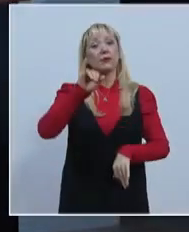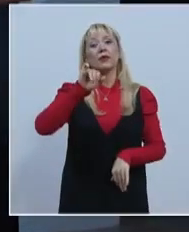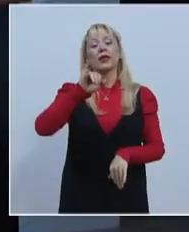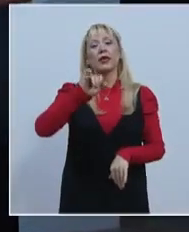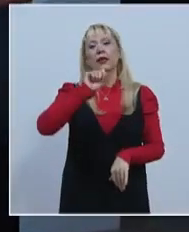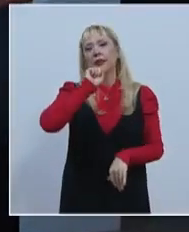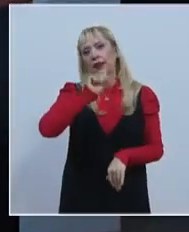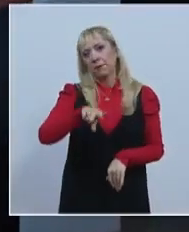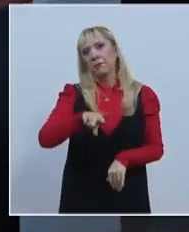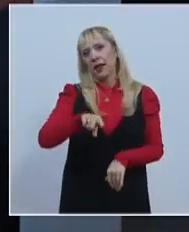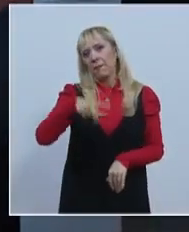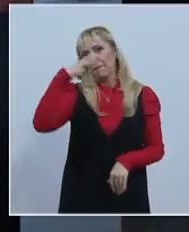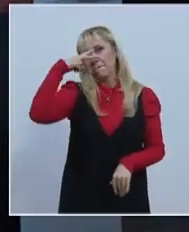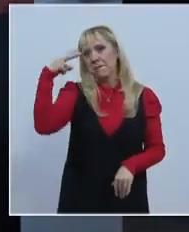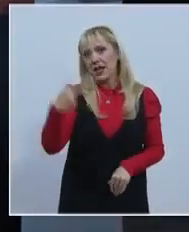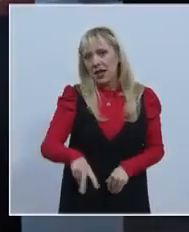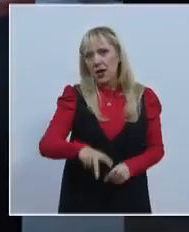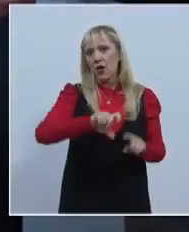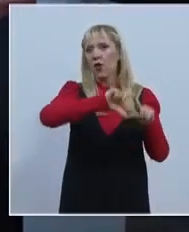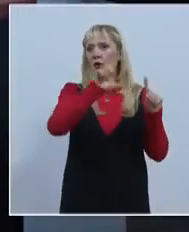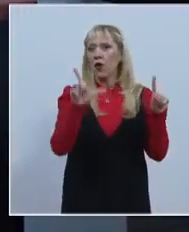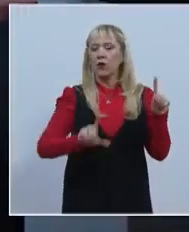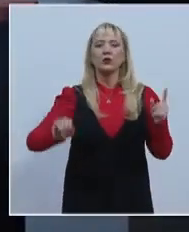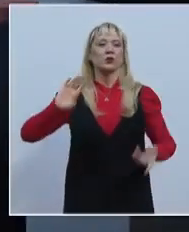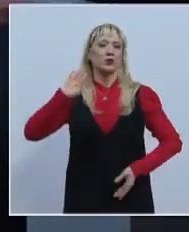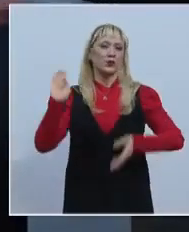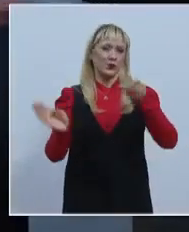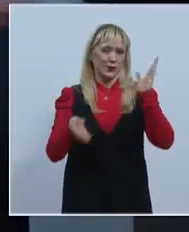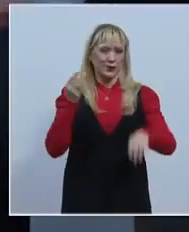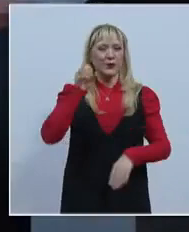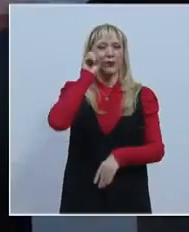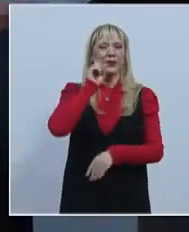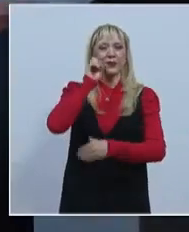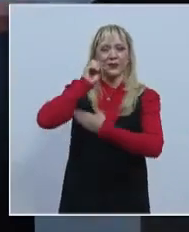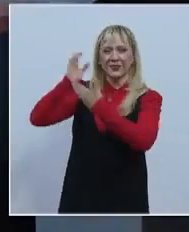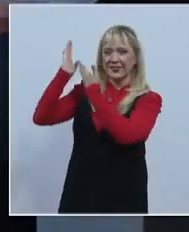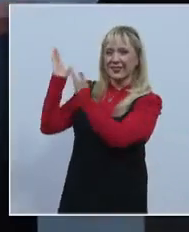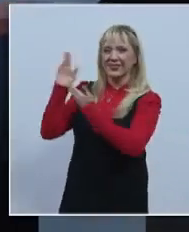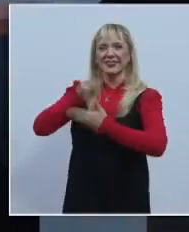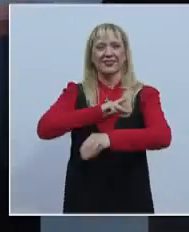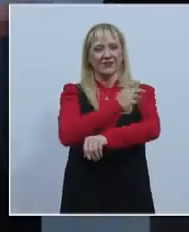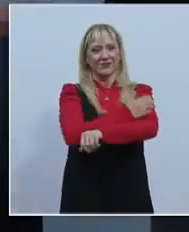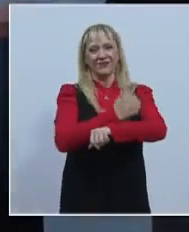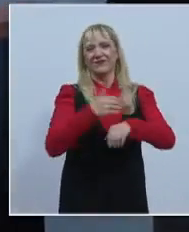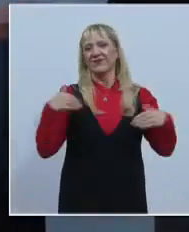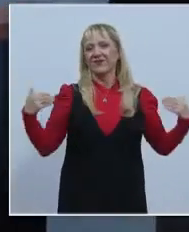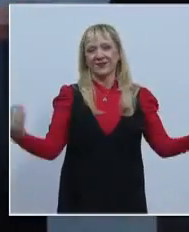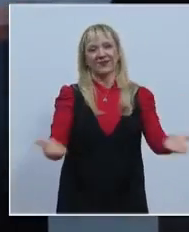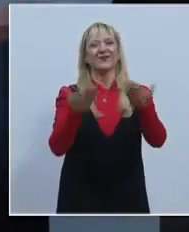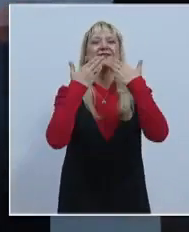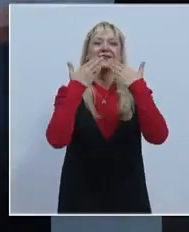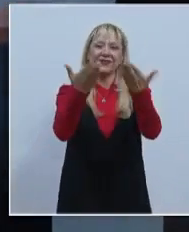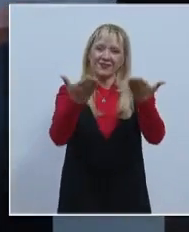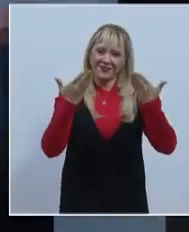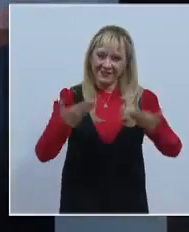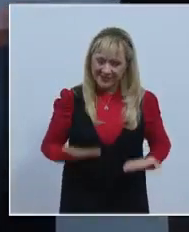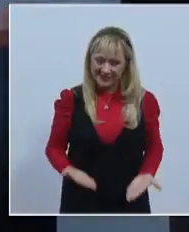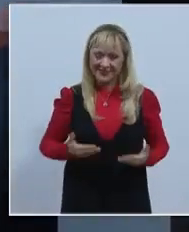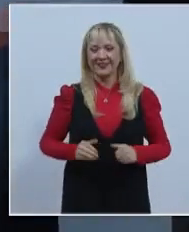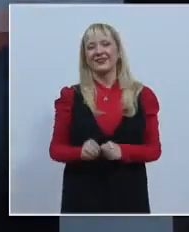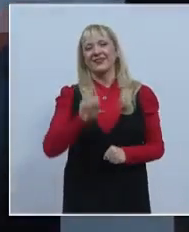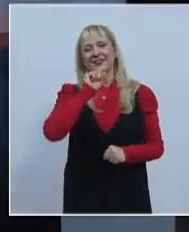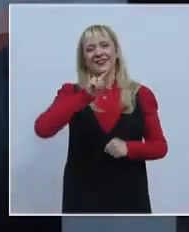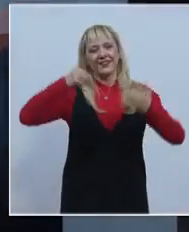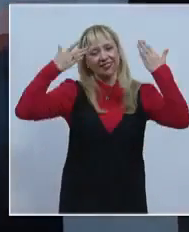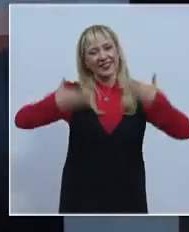la más relevante de México y el mundo. Soy Oscar González y a nombre de todo este equipo de trabajo le damos la más cordial bienvenida